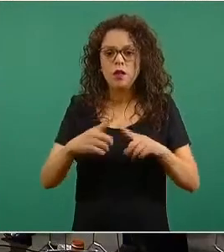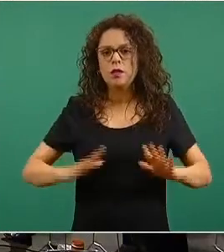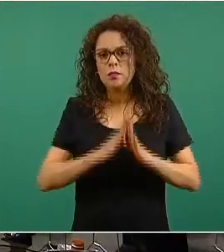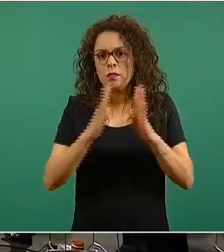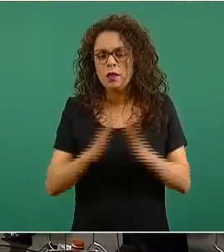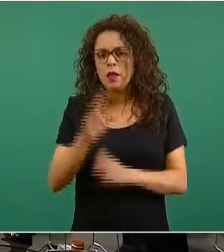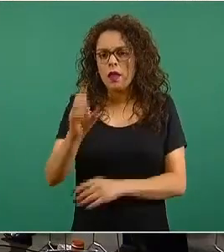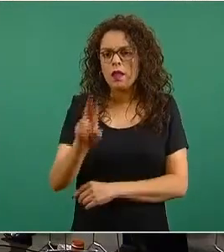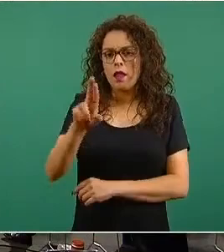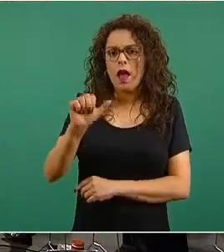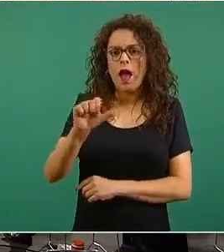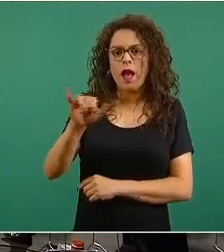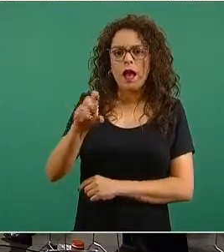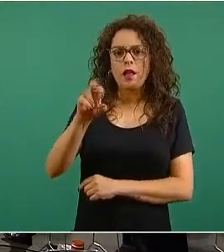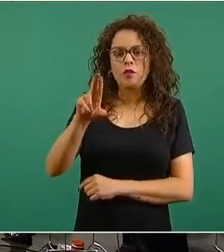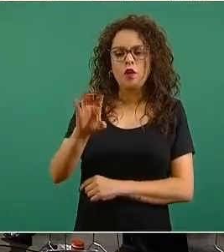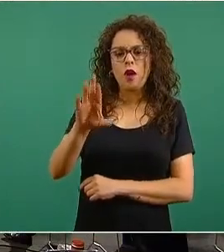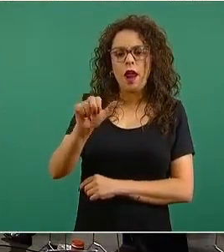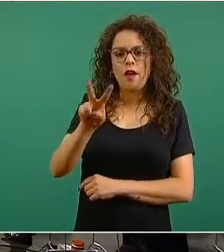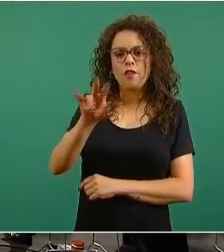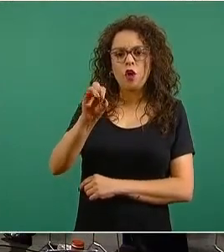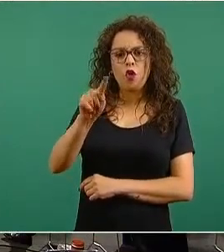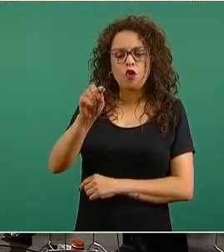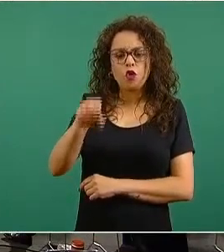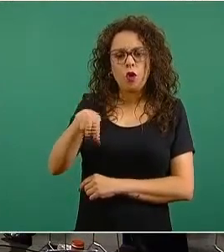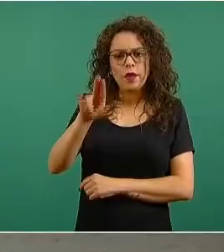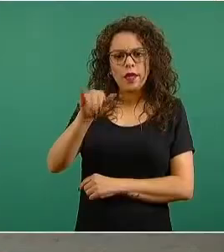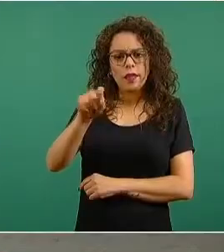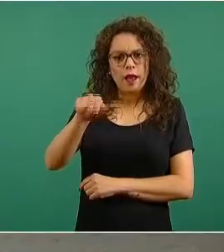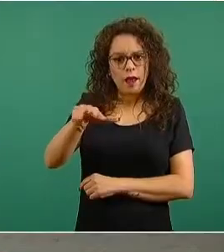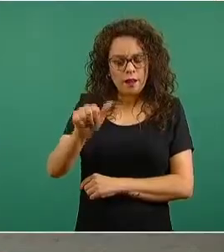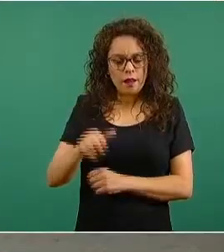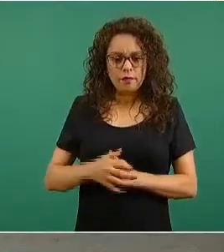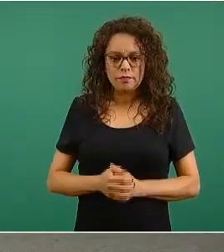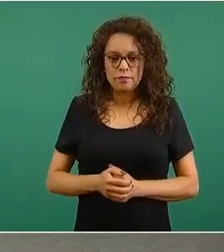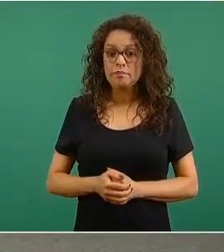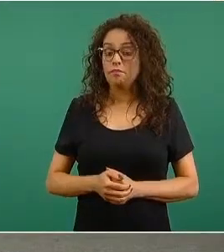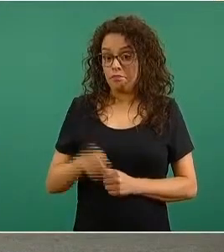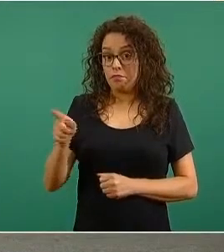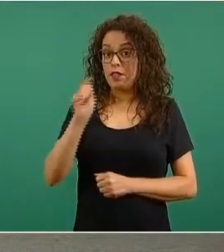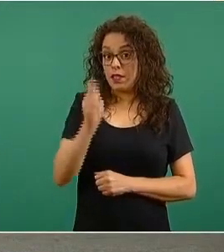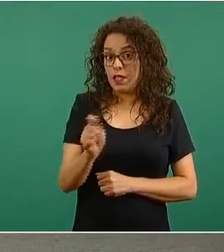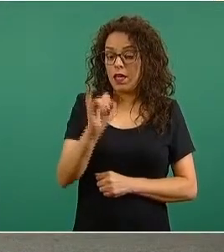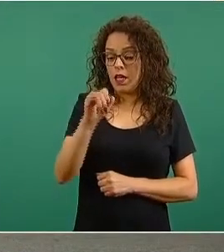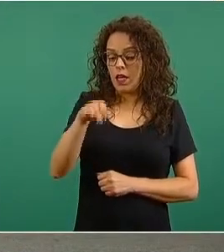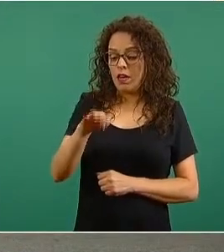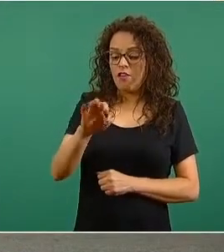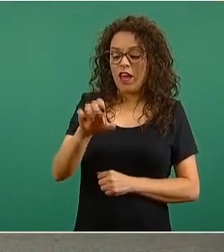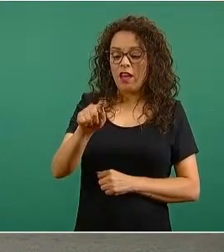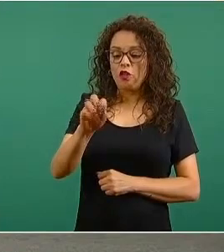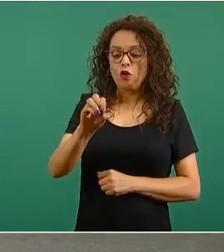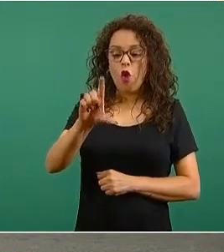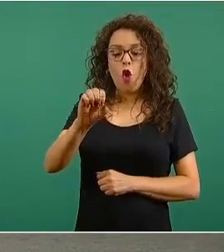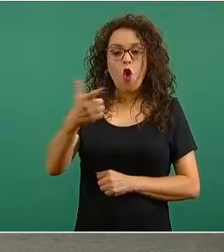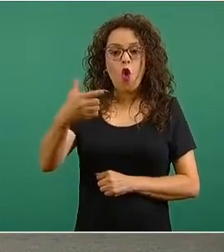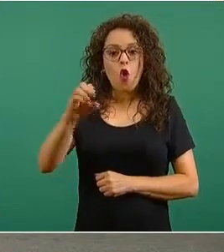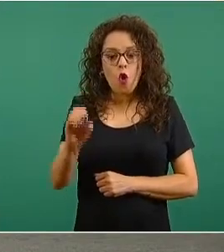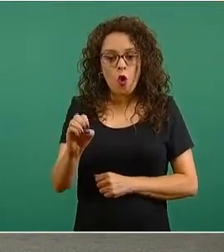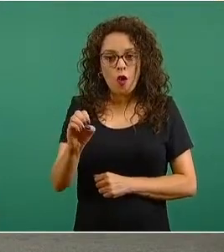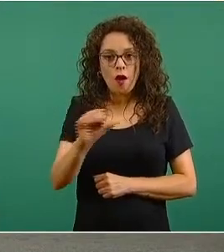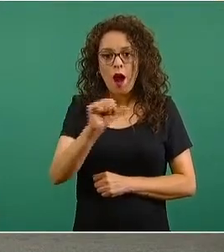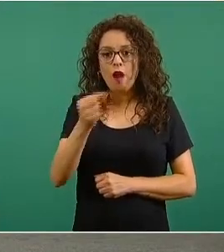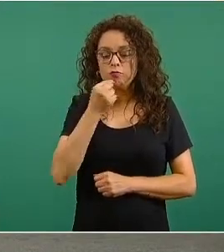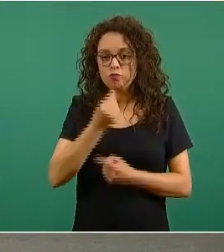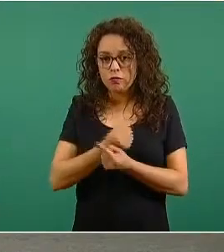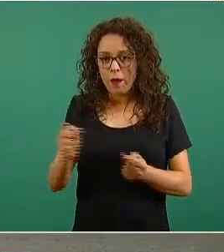Alejandro Cravioto Quintana. El doctor Cravioto Quintana es también un infectólogo pediatra, doctor y